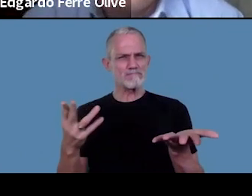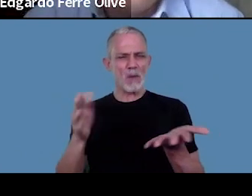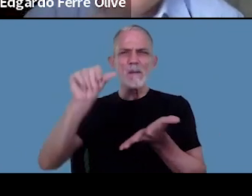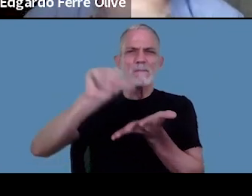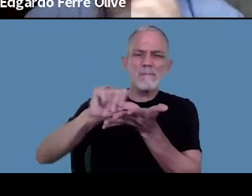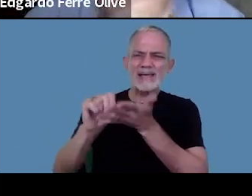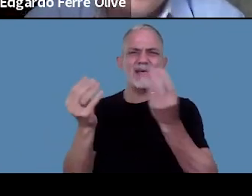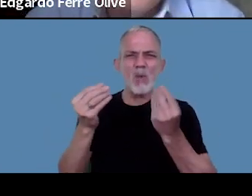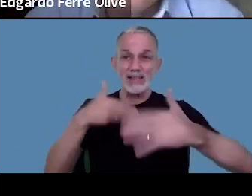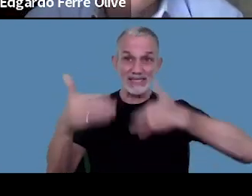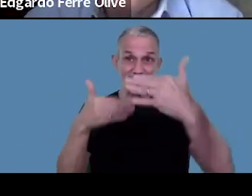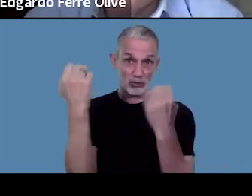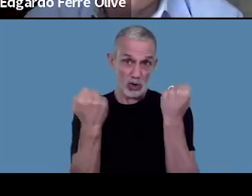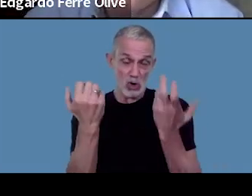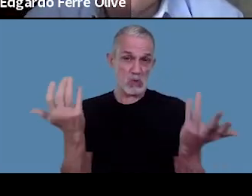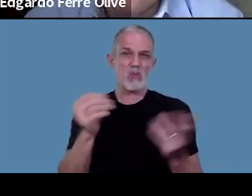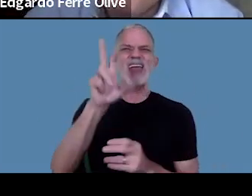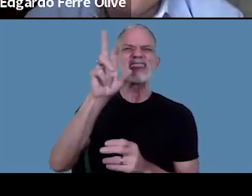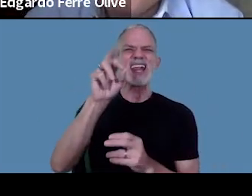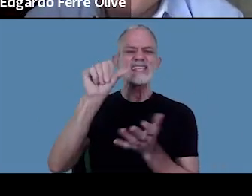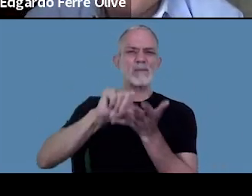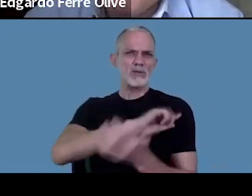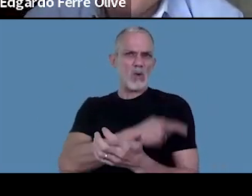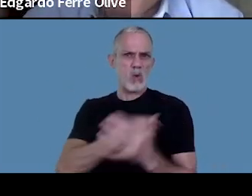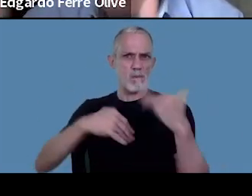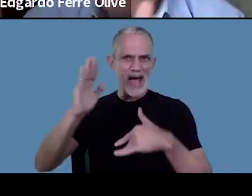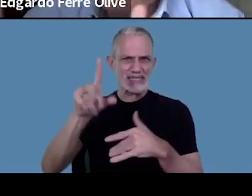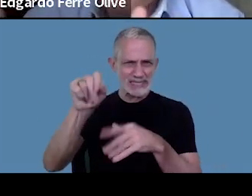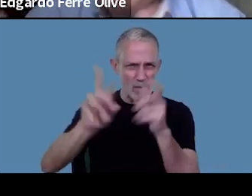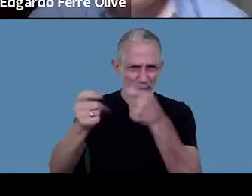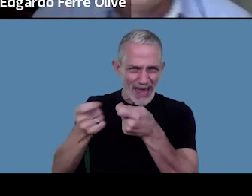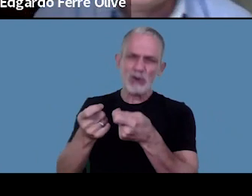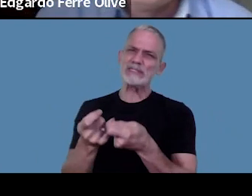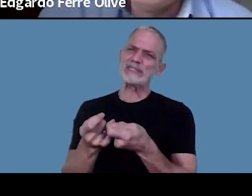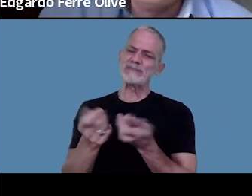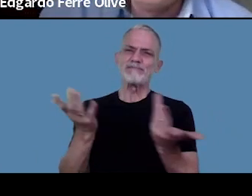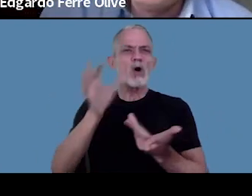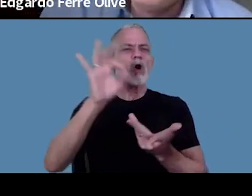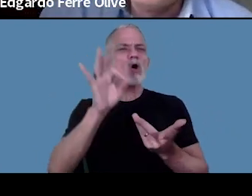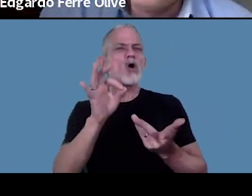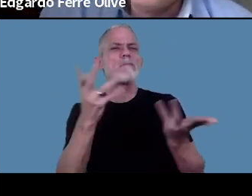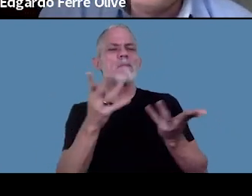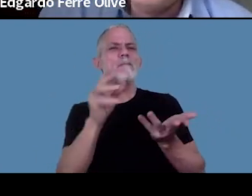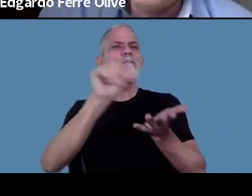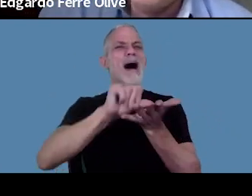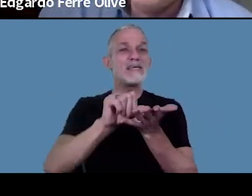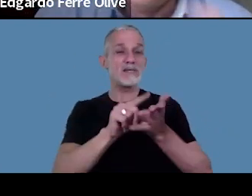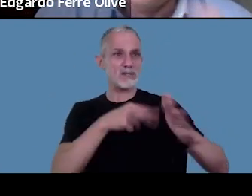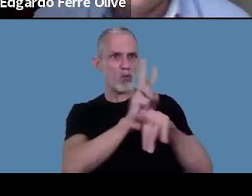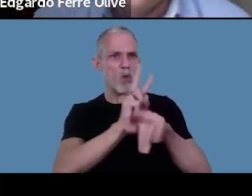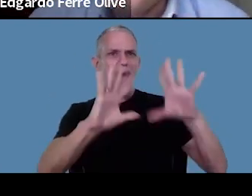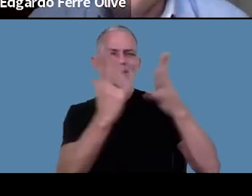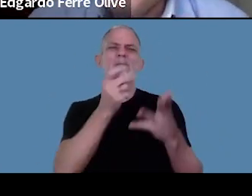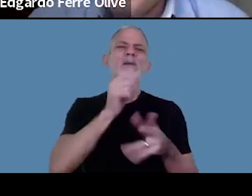Desarrollo Económico, o sea, los 30 países más poderosos? ¿O países verdes, países en desarrollo, como puede ser Ecuador,